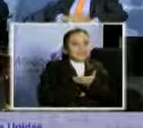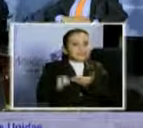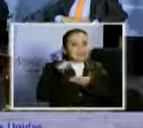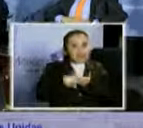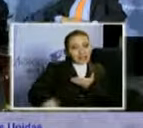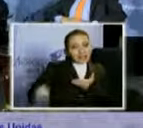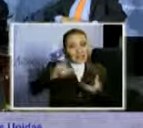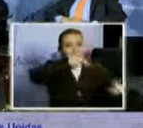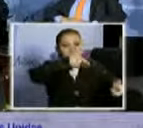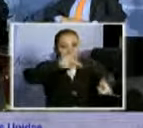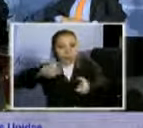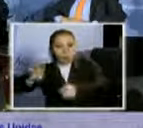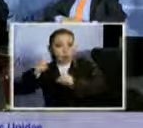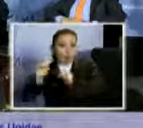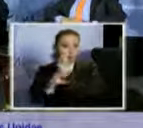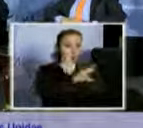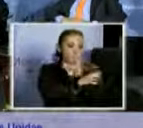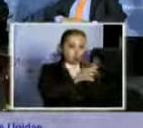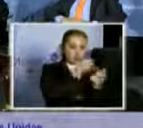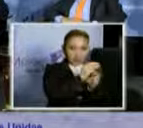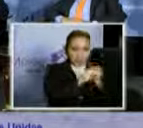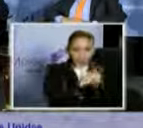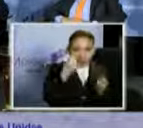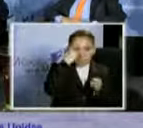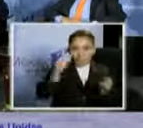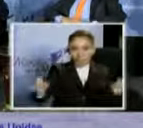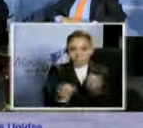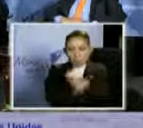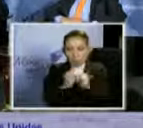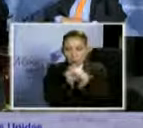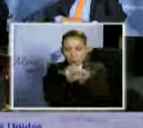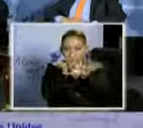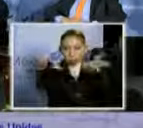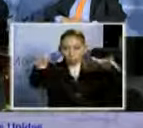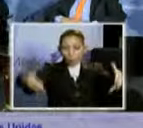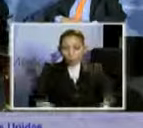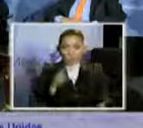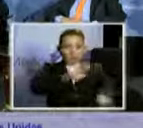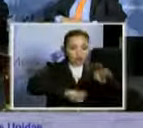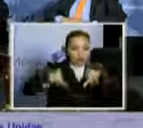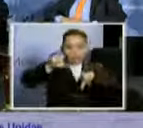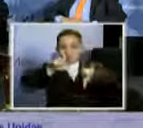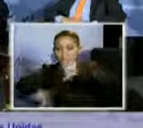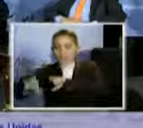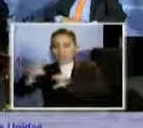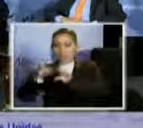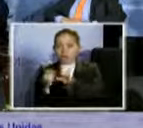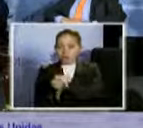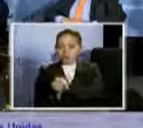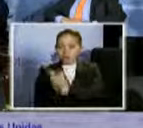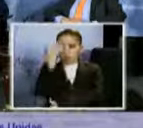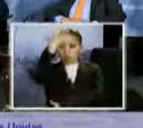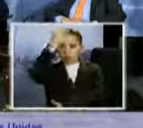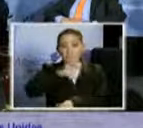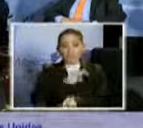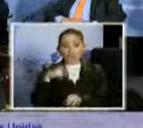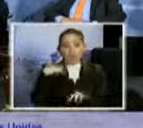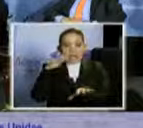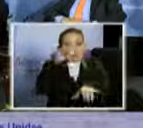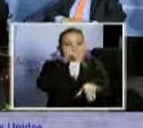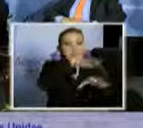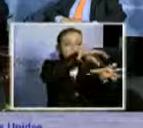las armas o componentes de destrucción masiva, biológica, química o nuclear, puedan caer en